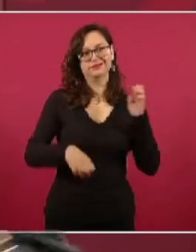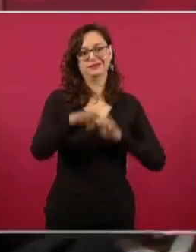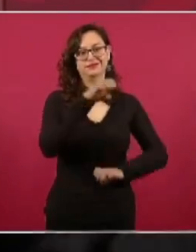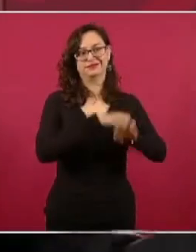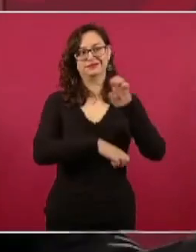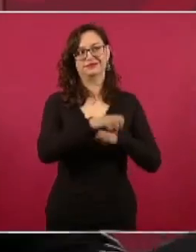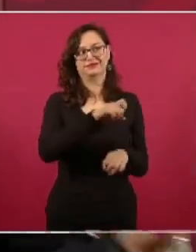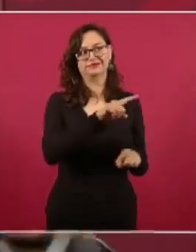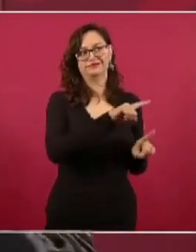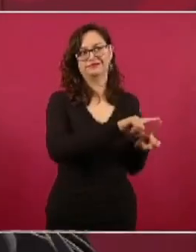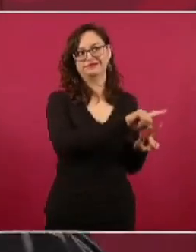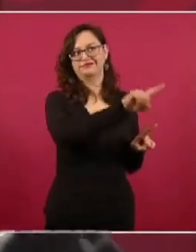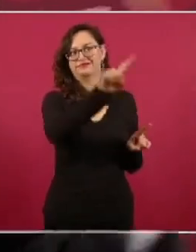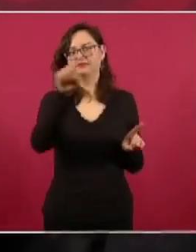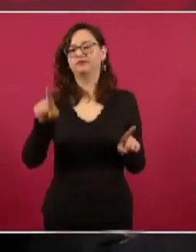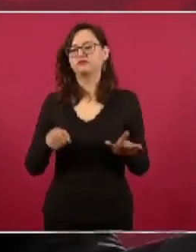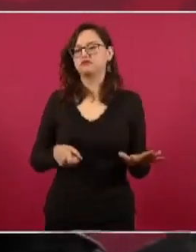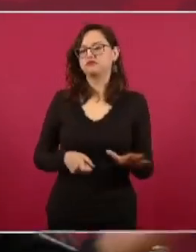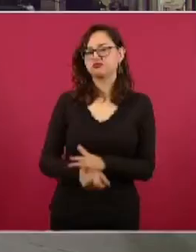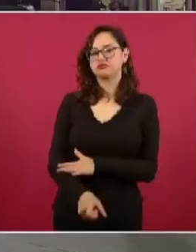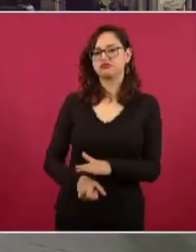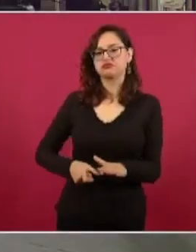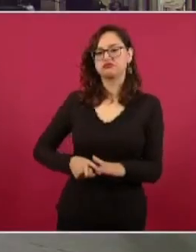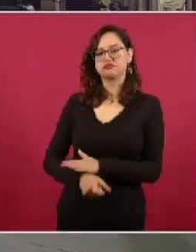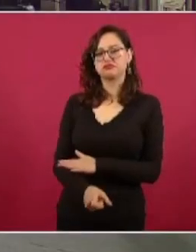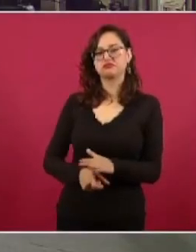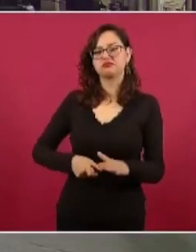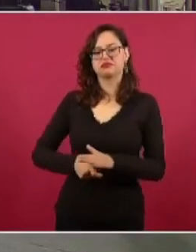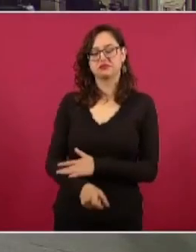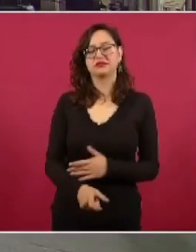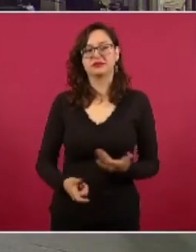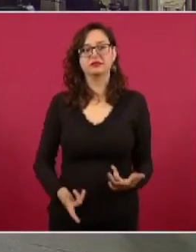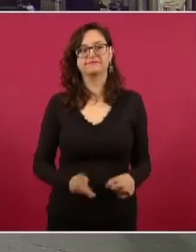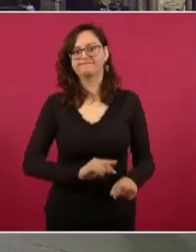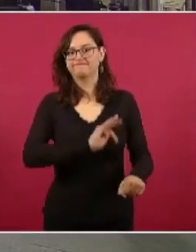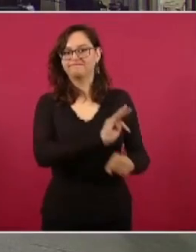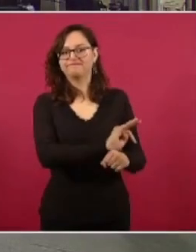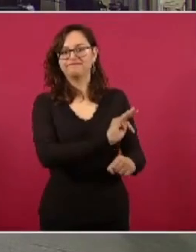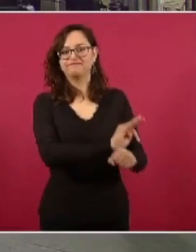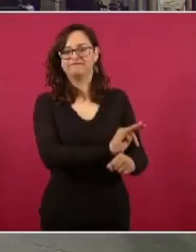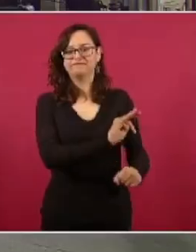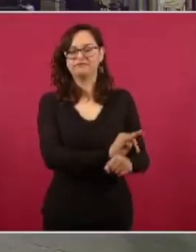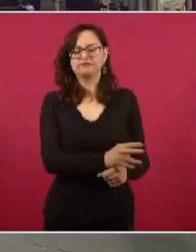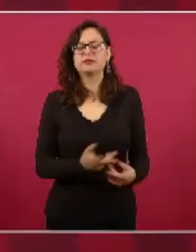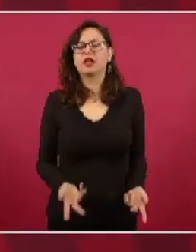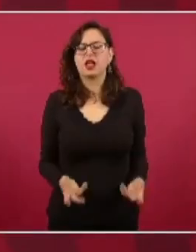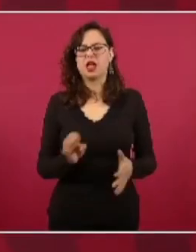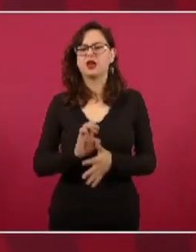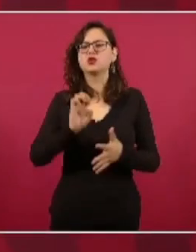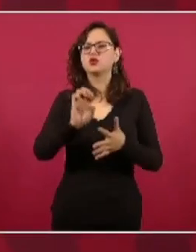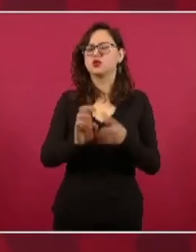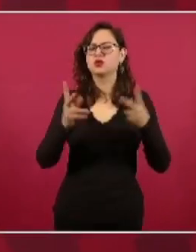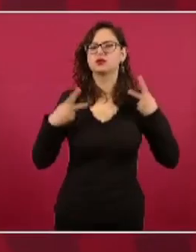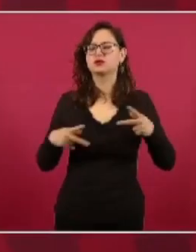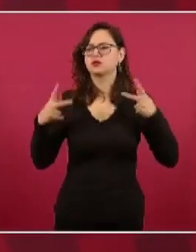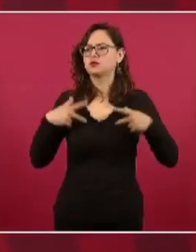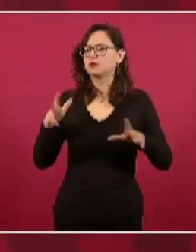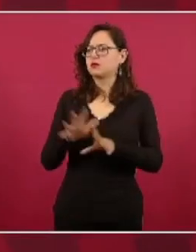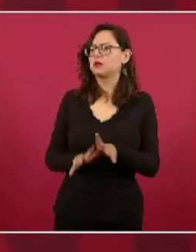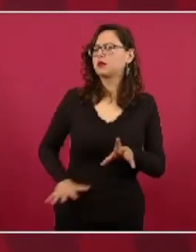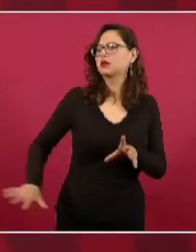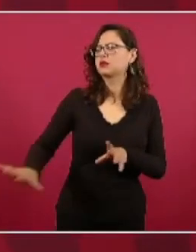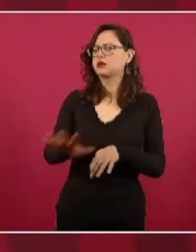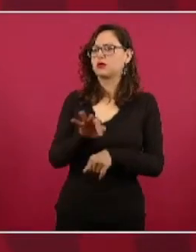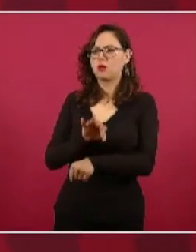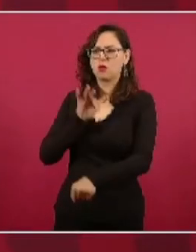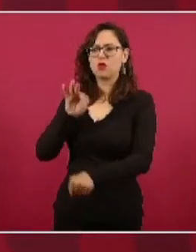Que las defienden más que a nada. Por eso, ¿quién defiende al pueblo? En los medios.